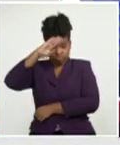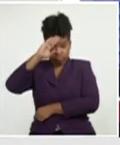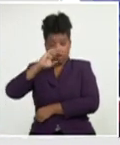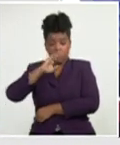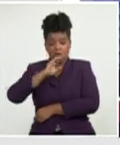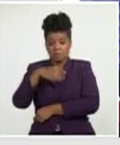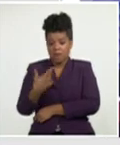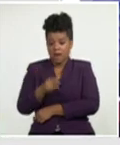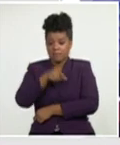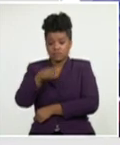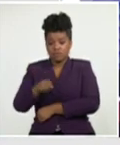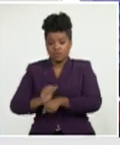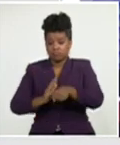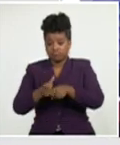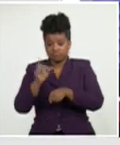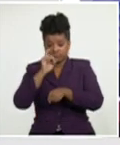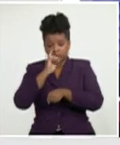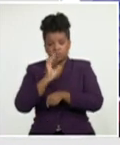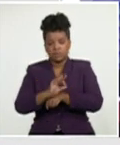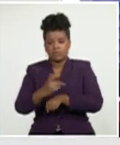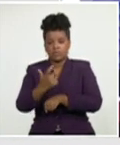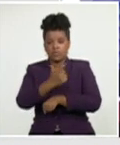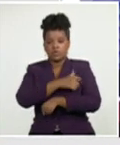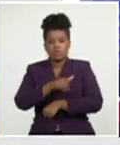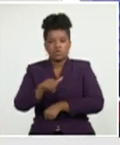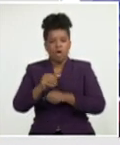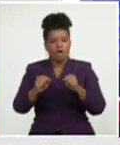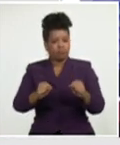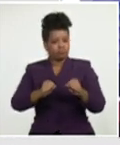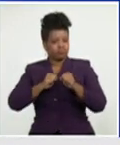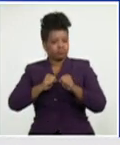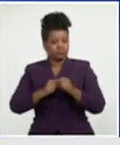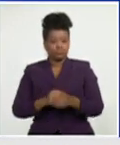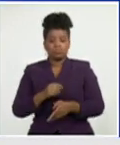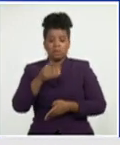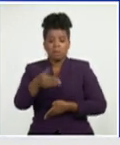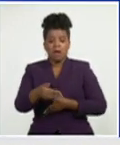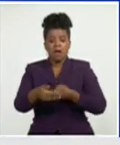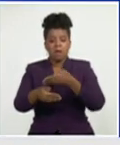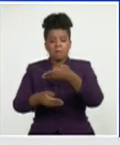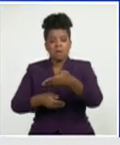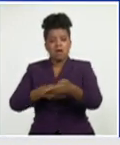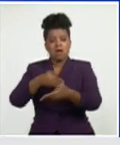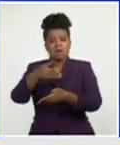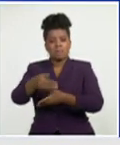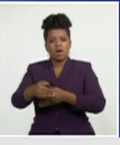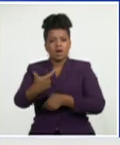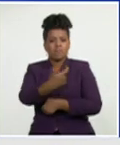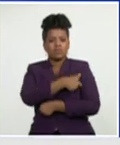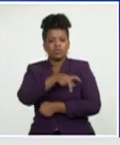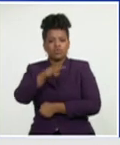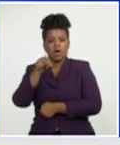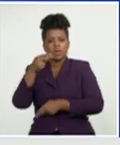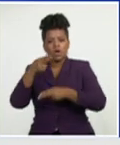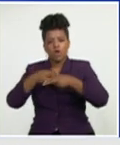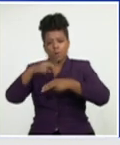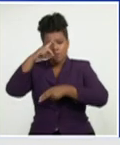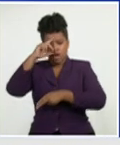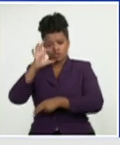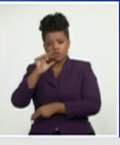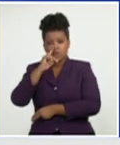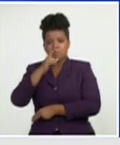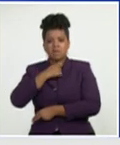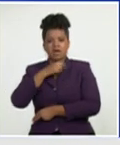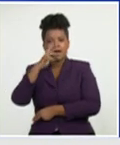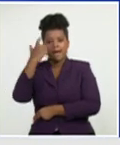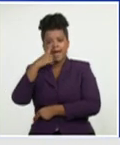convalecientes, sino también como dosis de refuerzo. ¿Cómo marcha Soberana Plus? La hemos visto en las redes muy activa comentando sobre